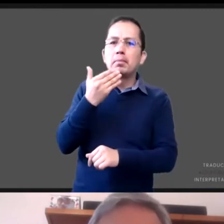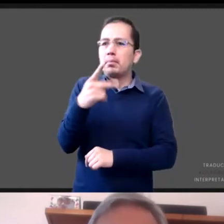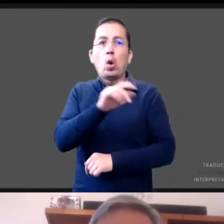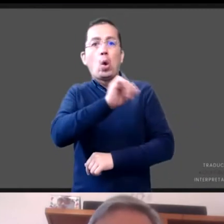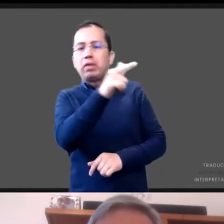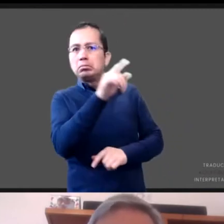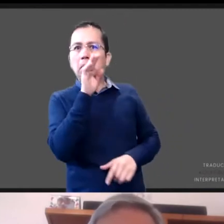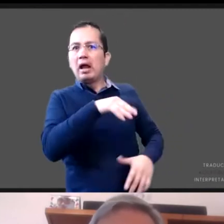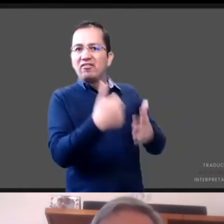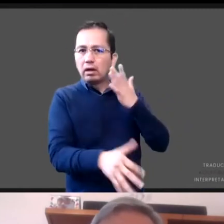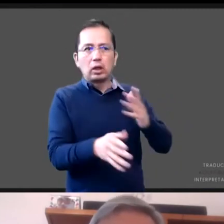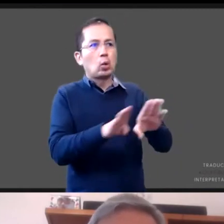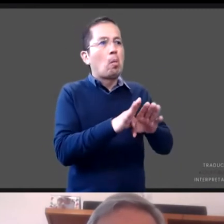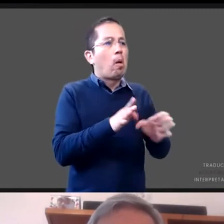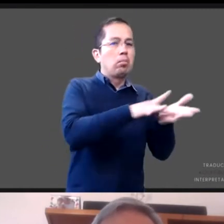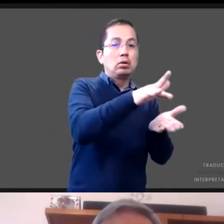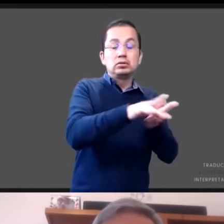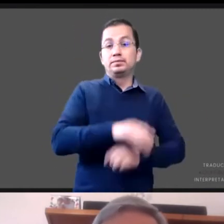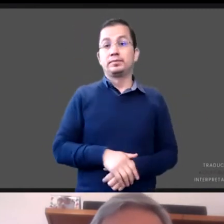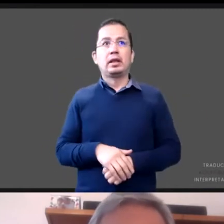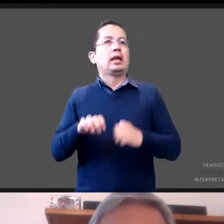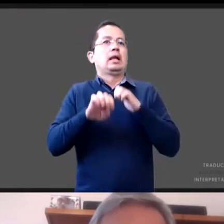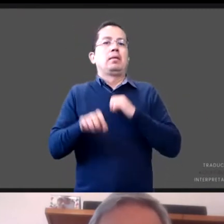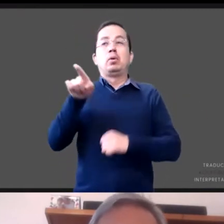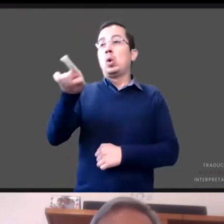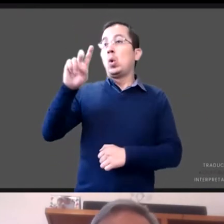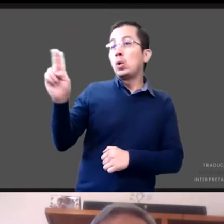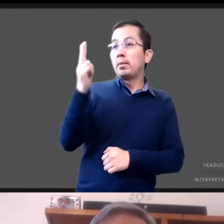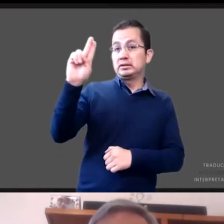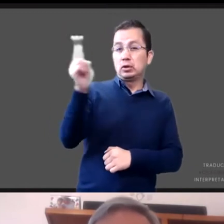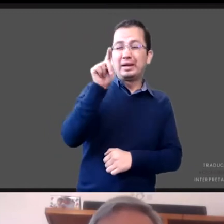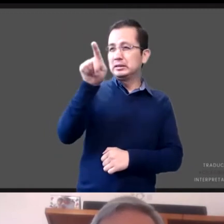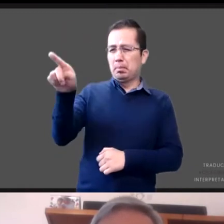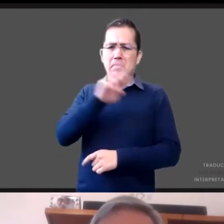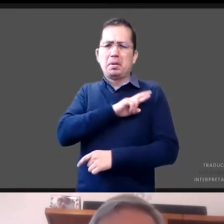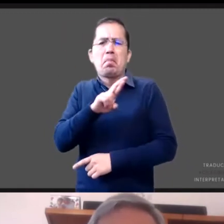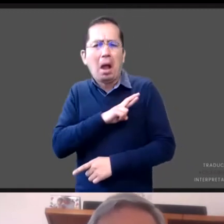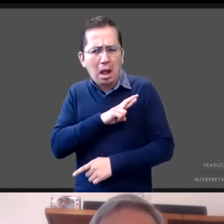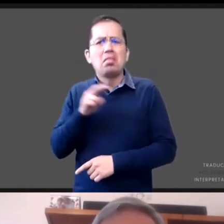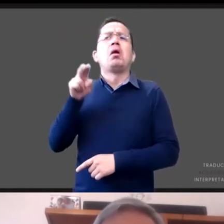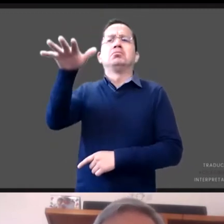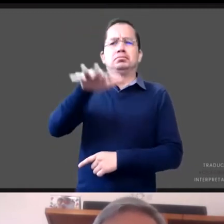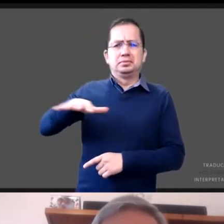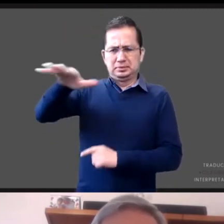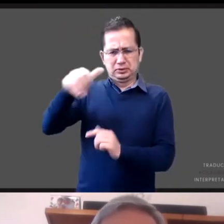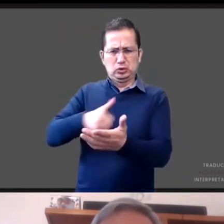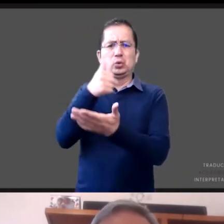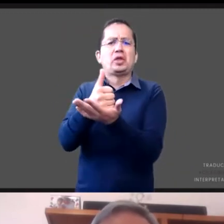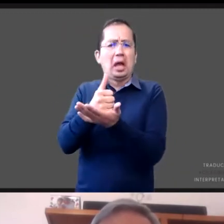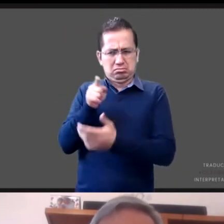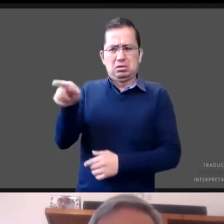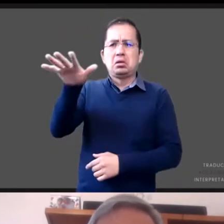sobre todo universidades y escuelas privadas, sobre todo de zonas metropolitanas importantes, que pudieron hacer la adaptación